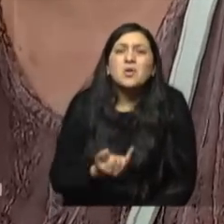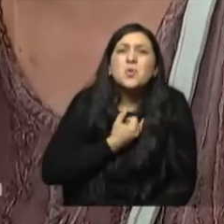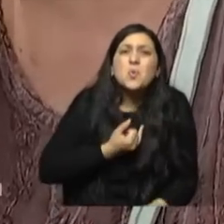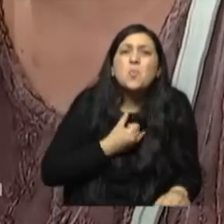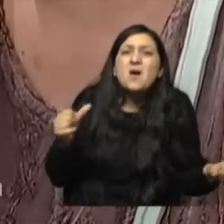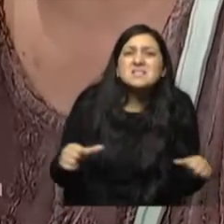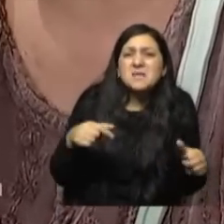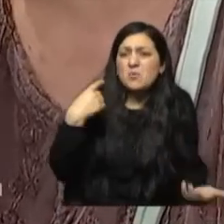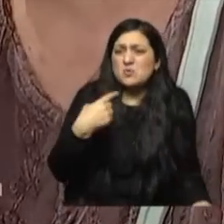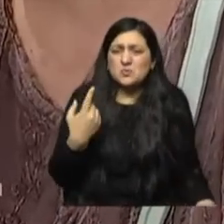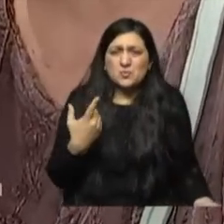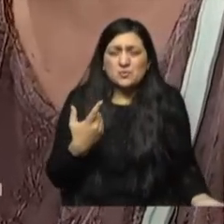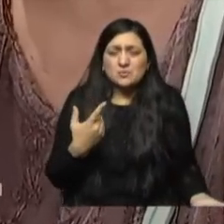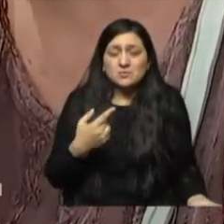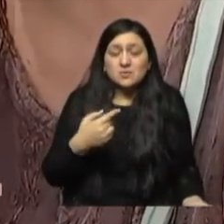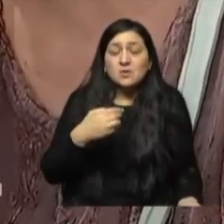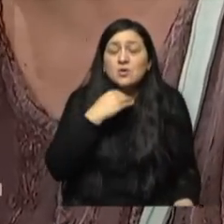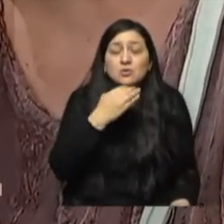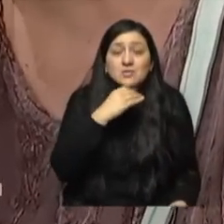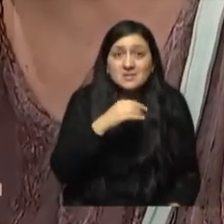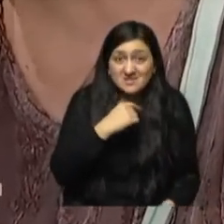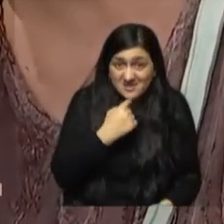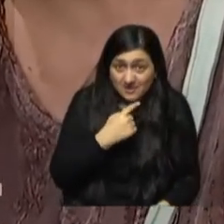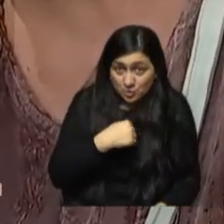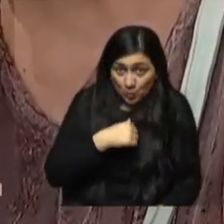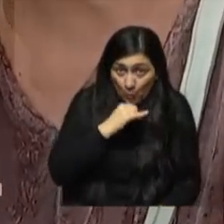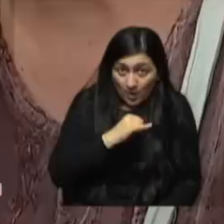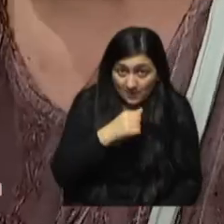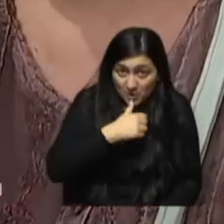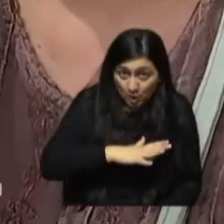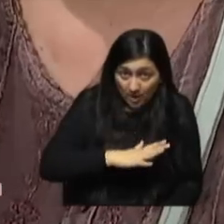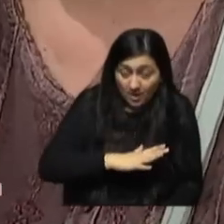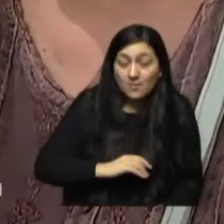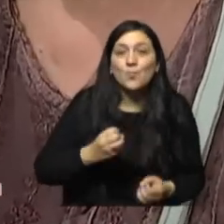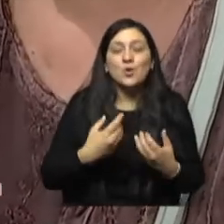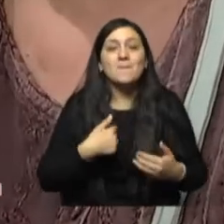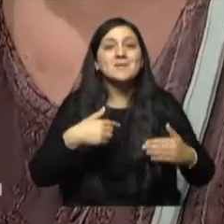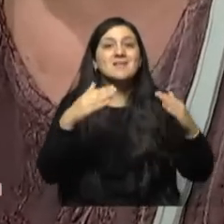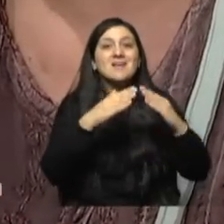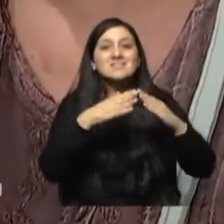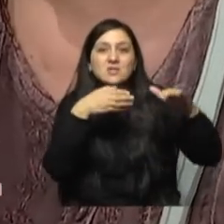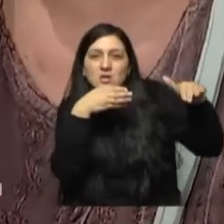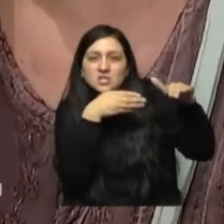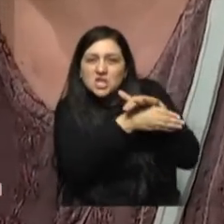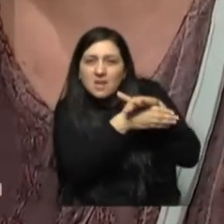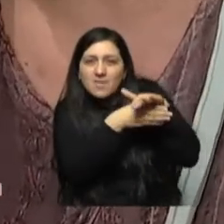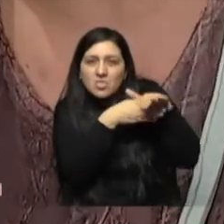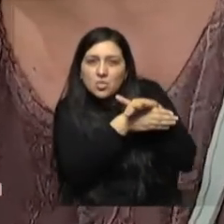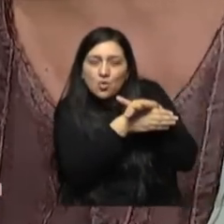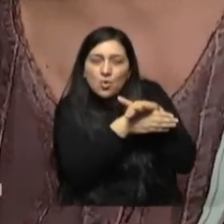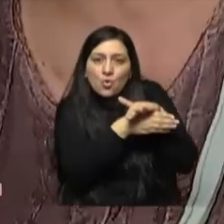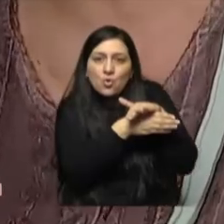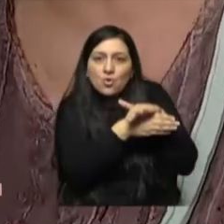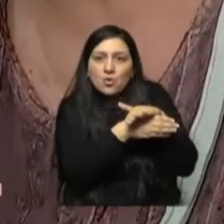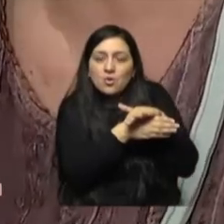nosotros, no sé si sirve que cuente mi experiencia personal. Sí, claro. En casa hicieron un allanamiento, como te voy a